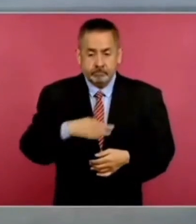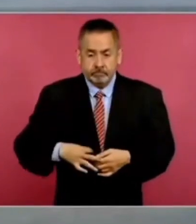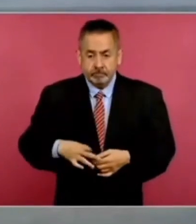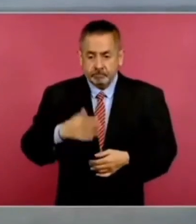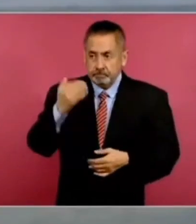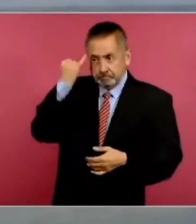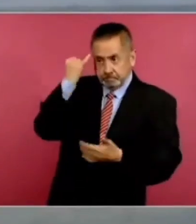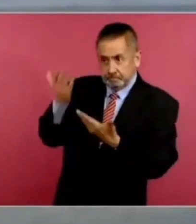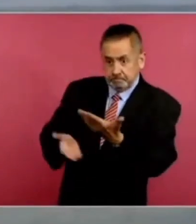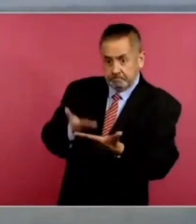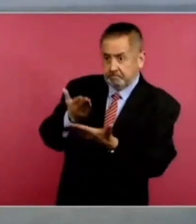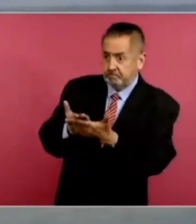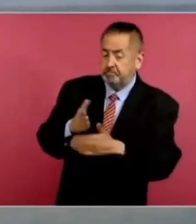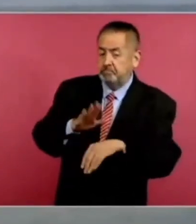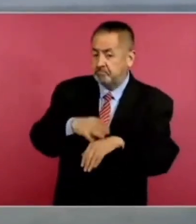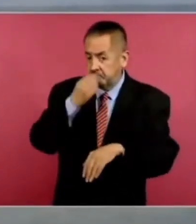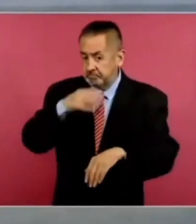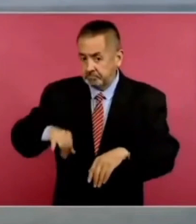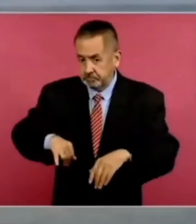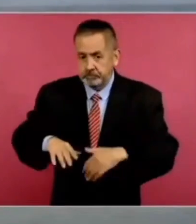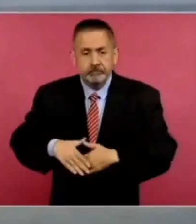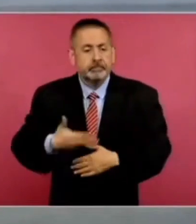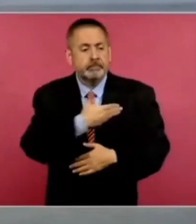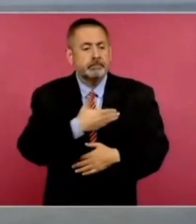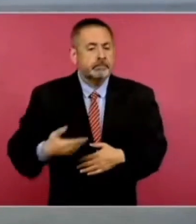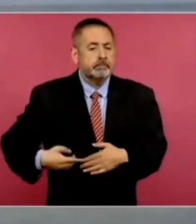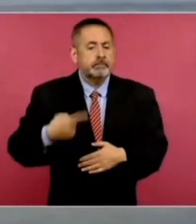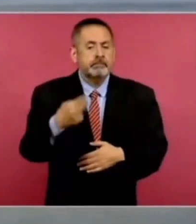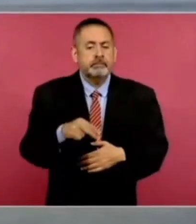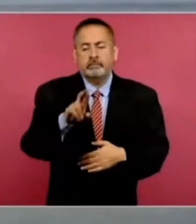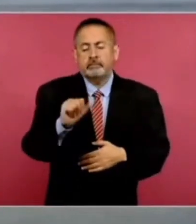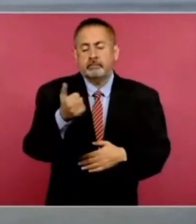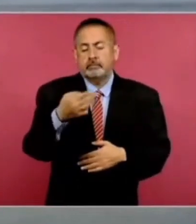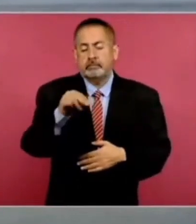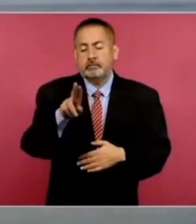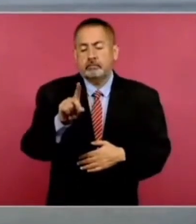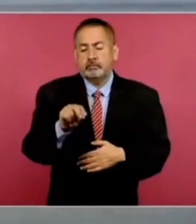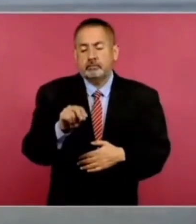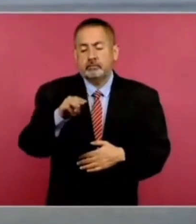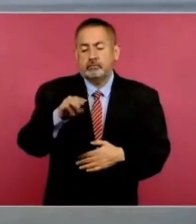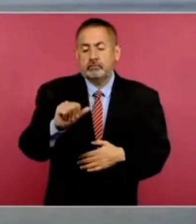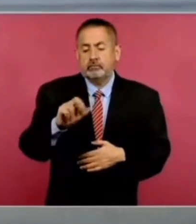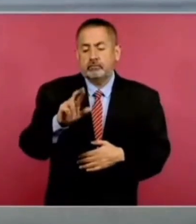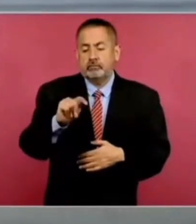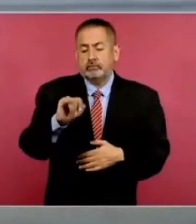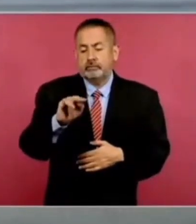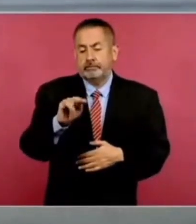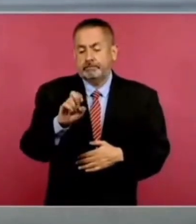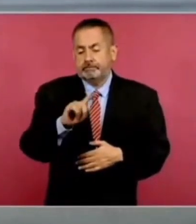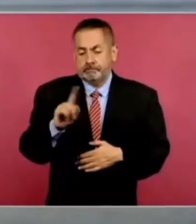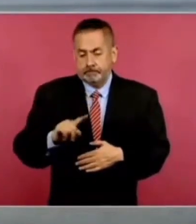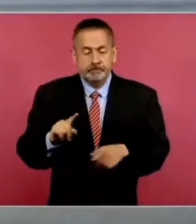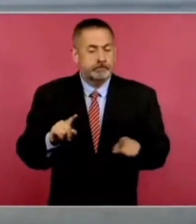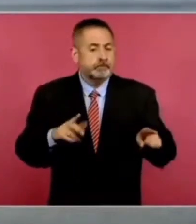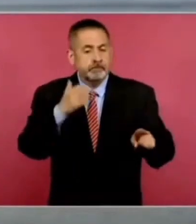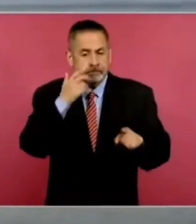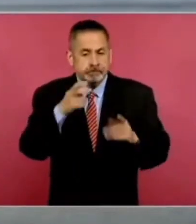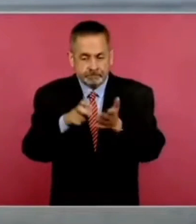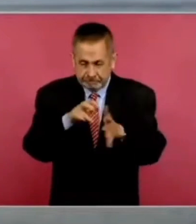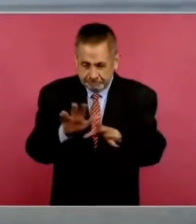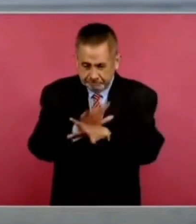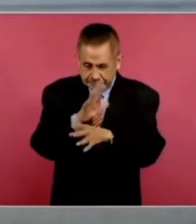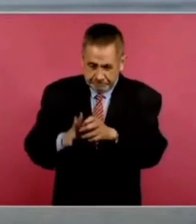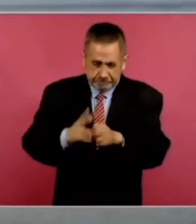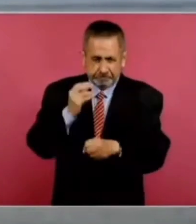una propuesta interesante. El presidente se llama Raimundo Martínez y propone hacer una reforma hacendaria